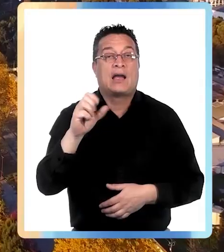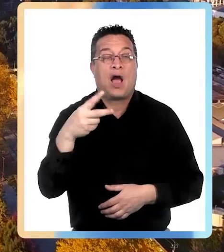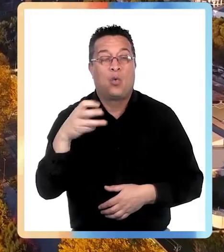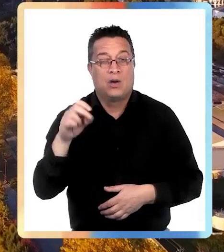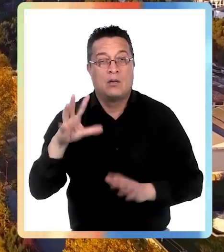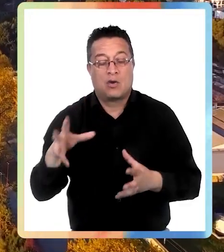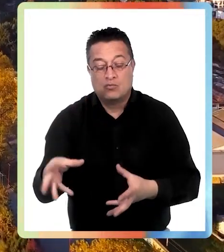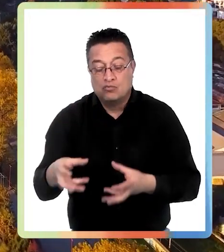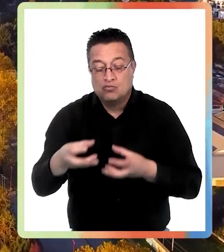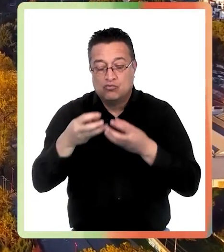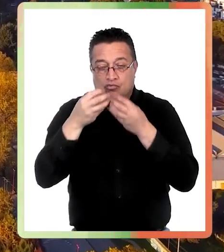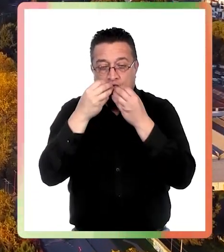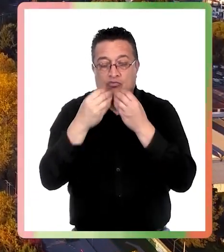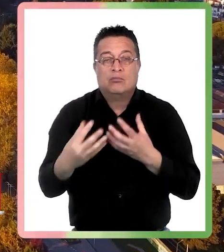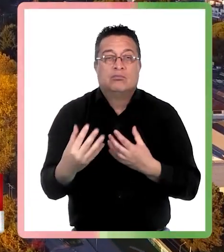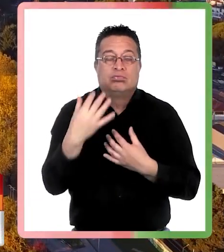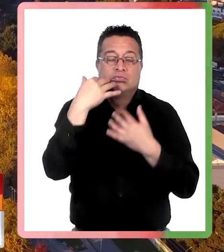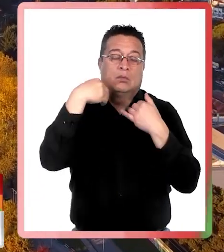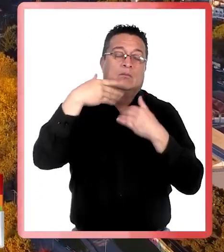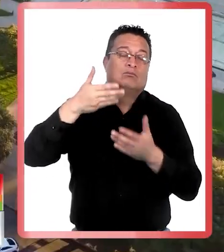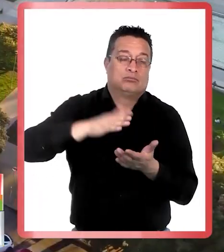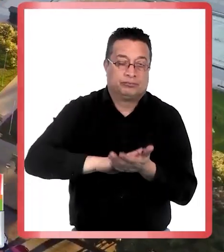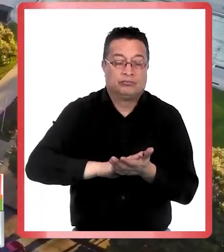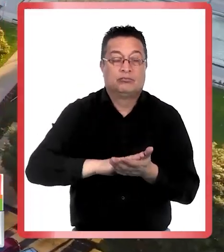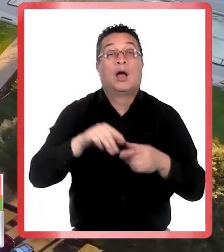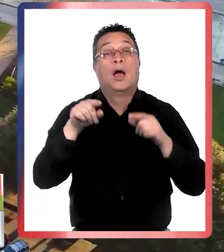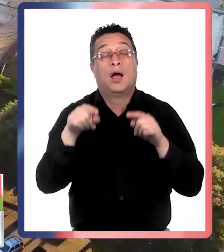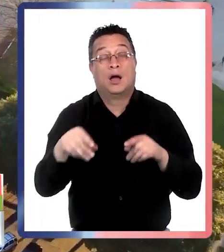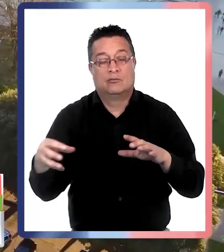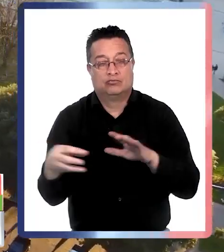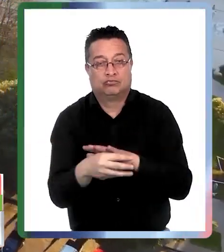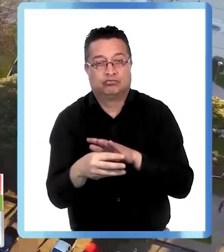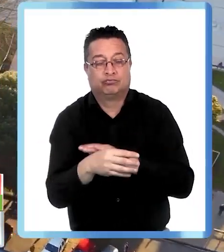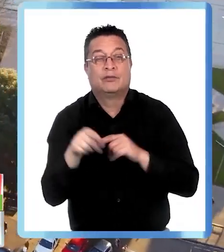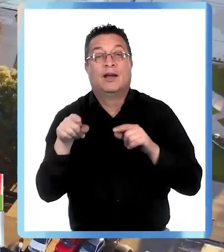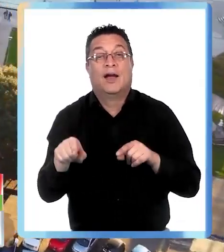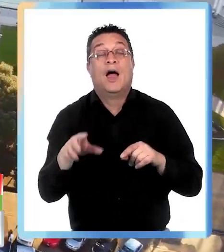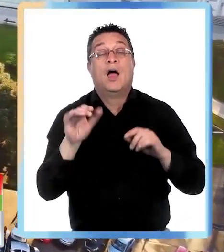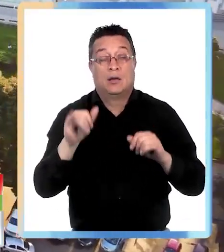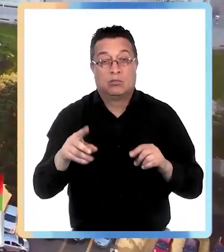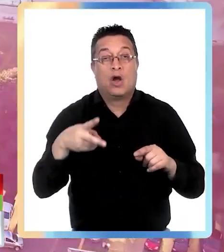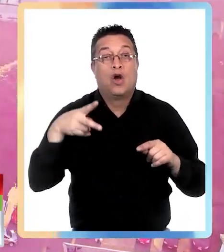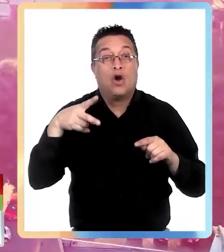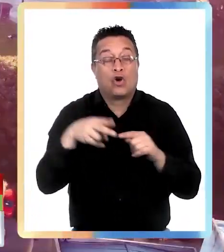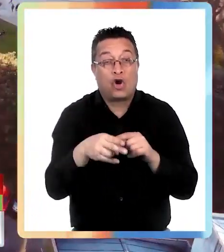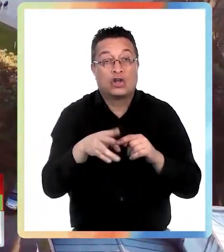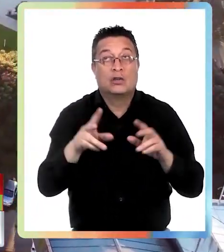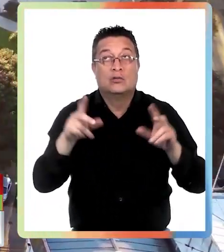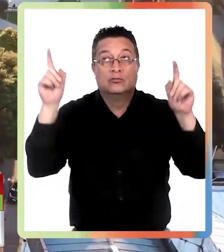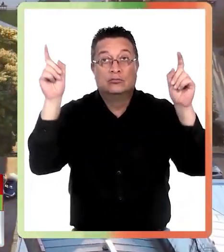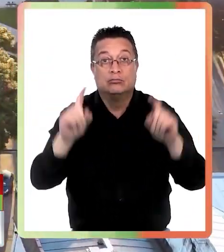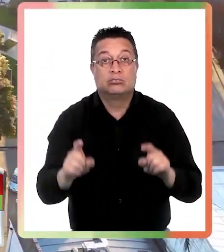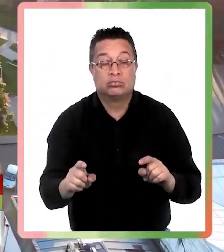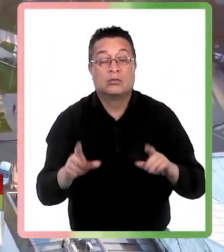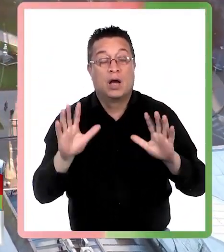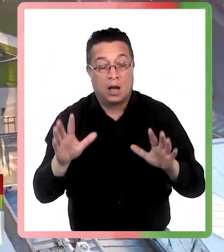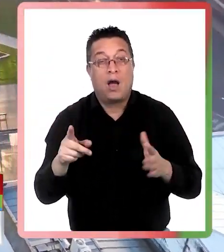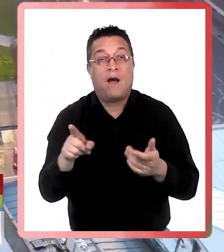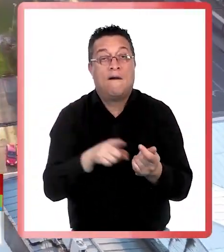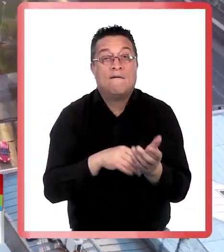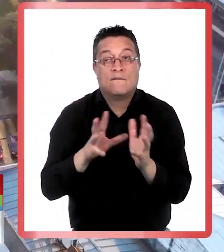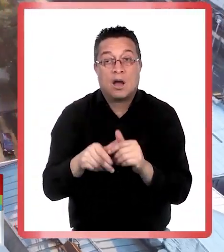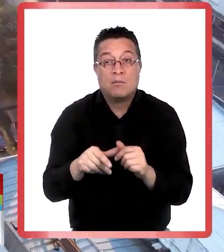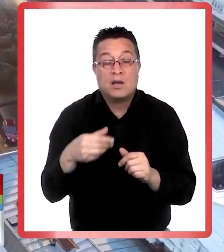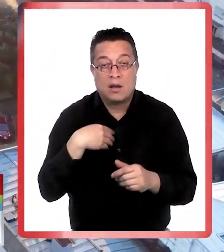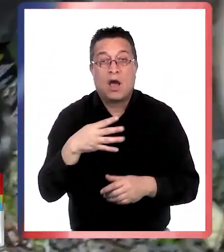por presunta inhalación de monóxido de carbono según los primeros antecedentes en el sector se habría producido un corte de suministro eléctrico